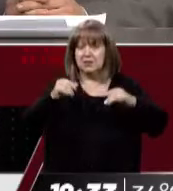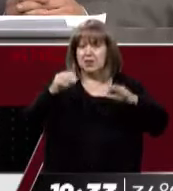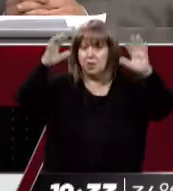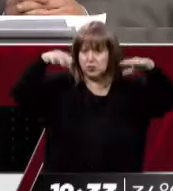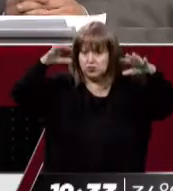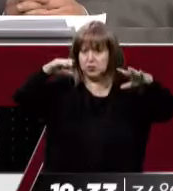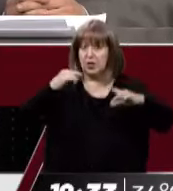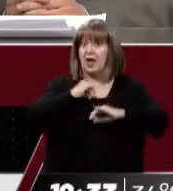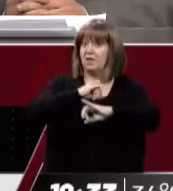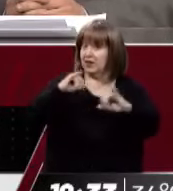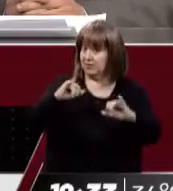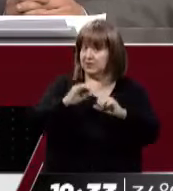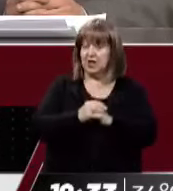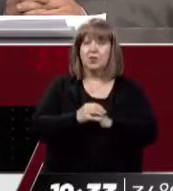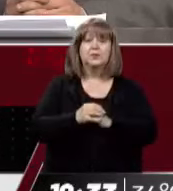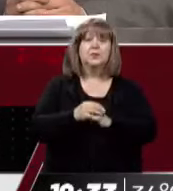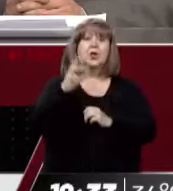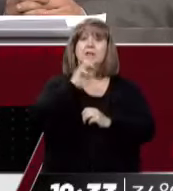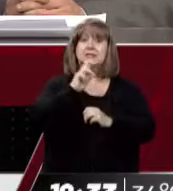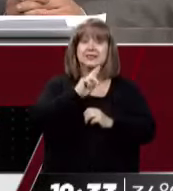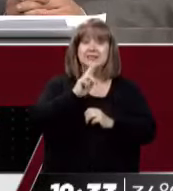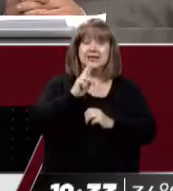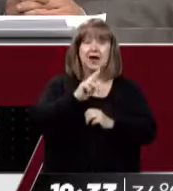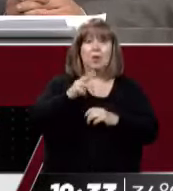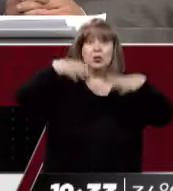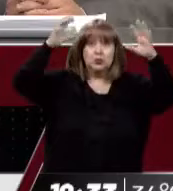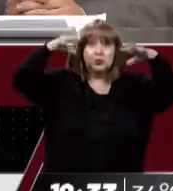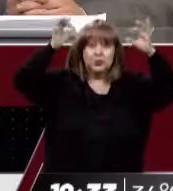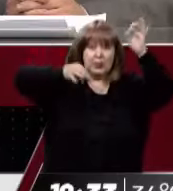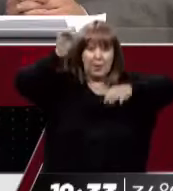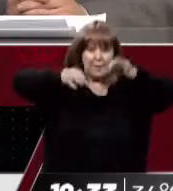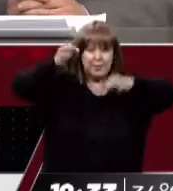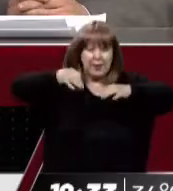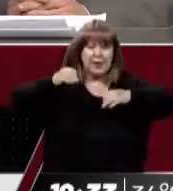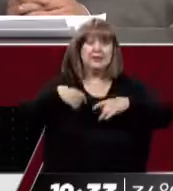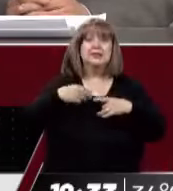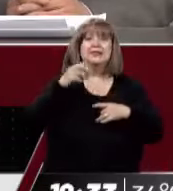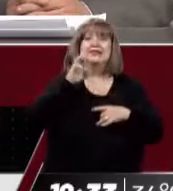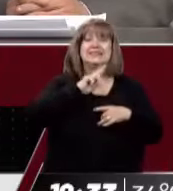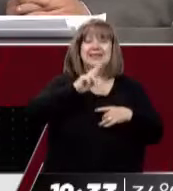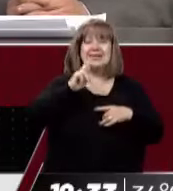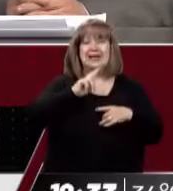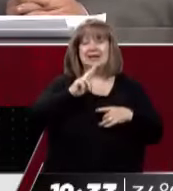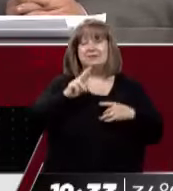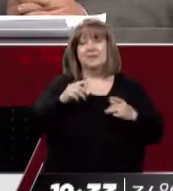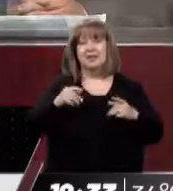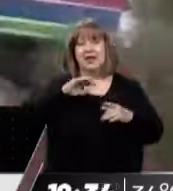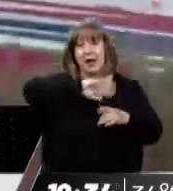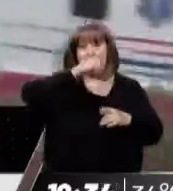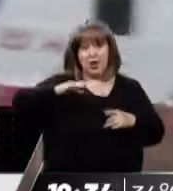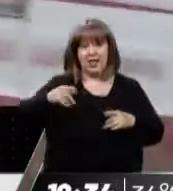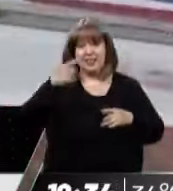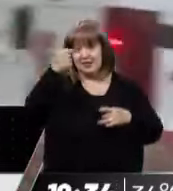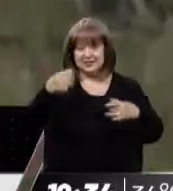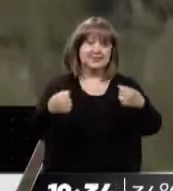tantos chicos que estaban bajando y que donde ya comenzó a llover y a caer un granizo pequeño quizás pero bueno no